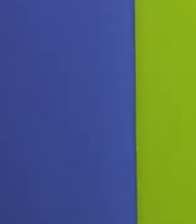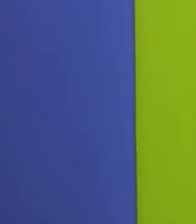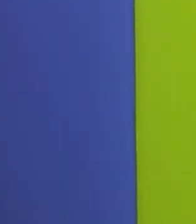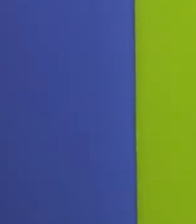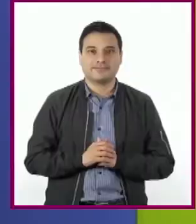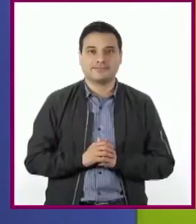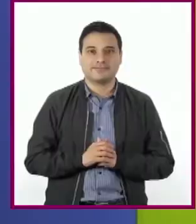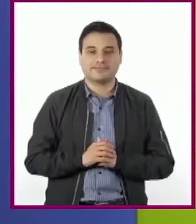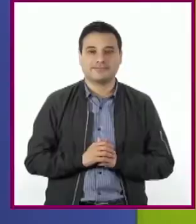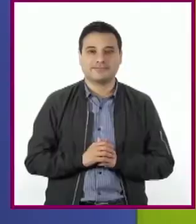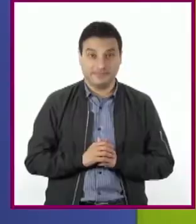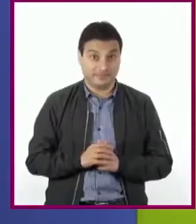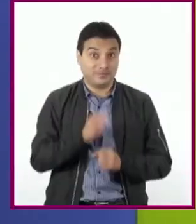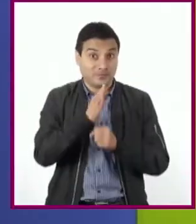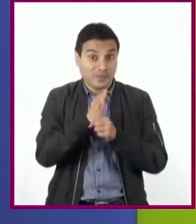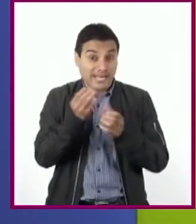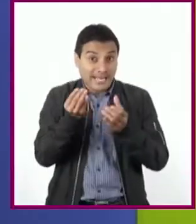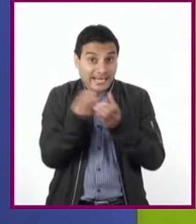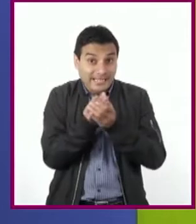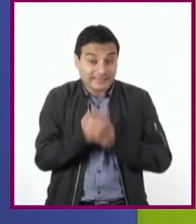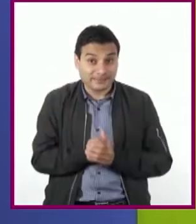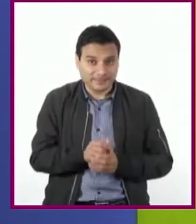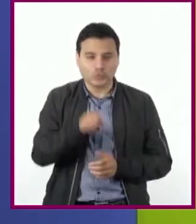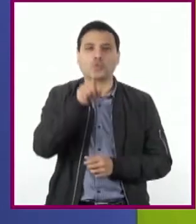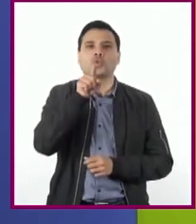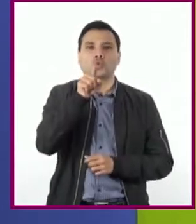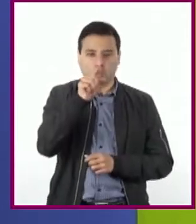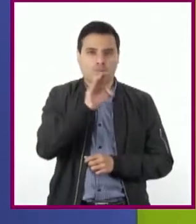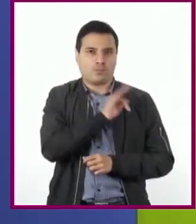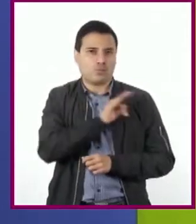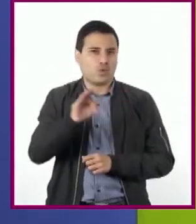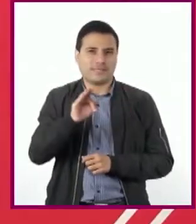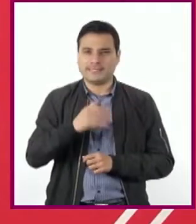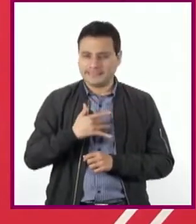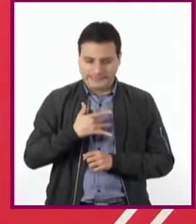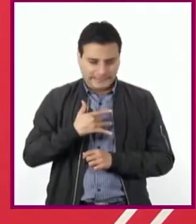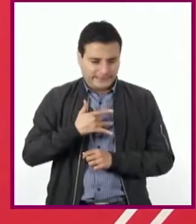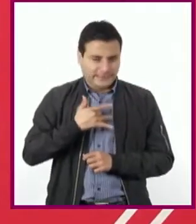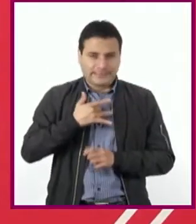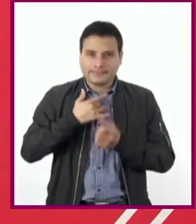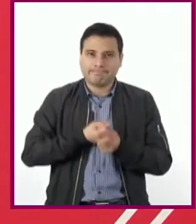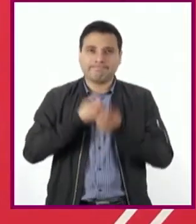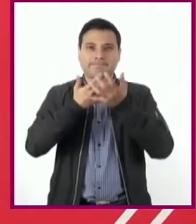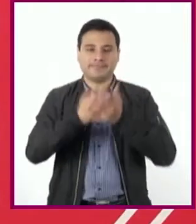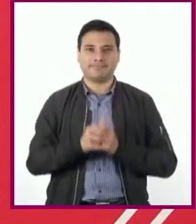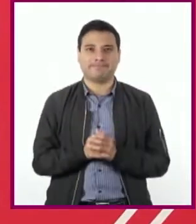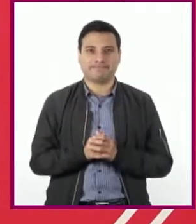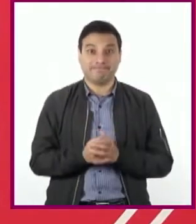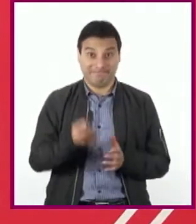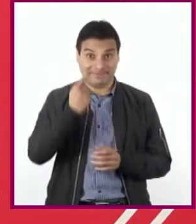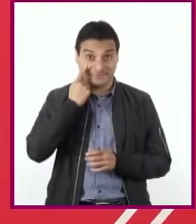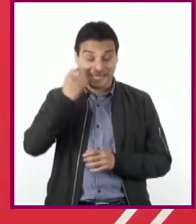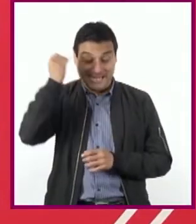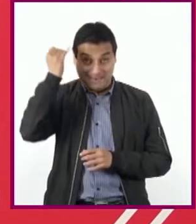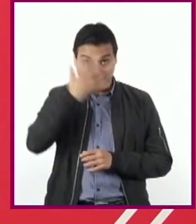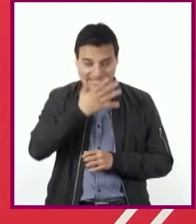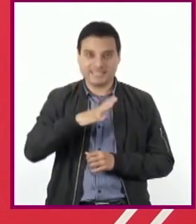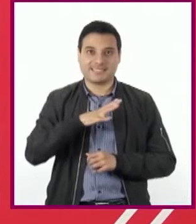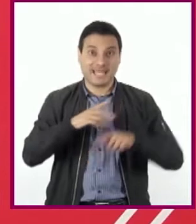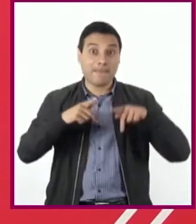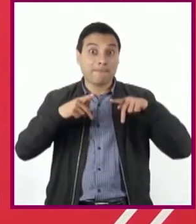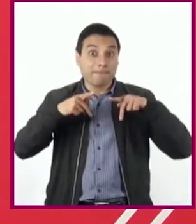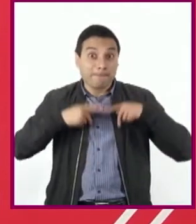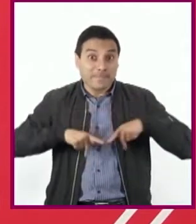Esta sesión necesitas expresar libremente lo que percibes. En las imágenes hay personajes que pueden